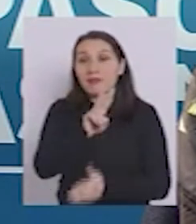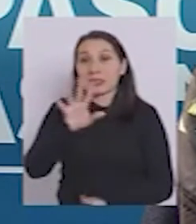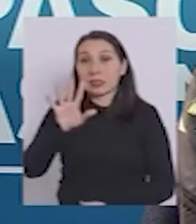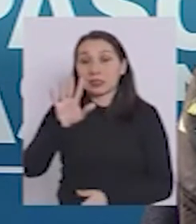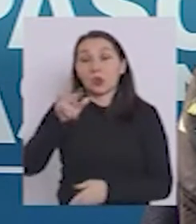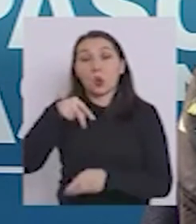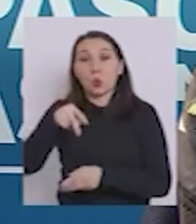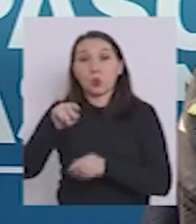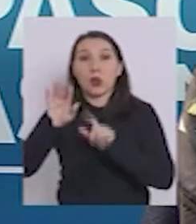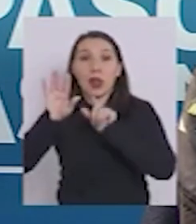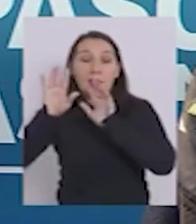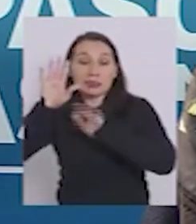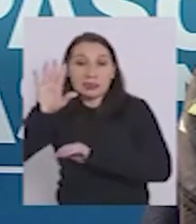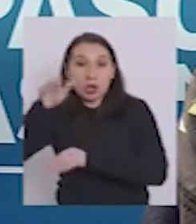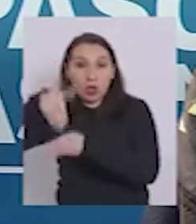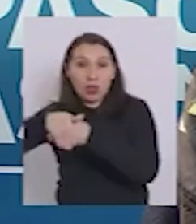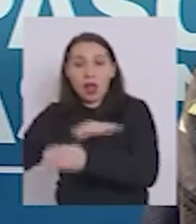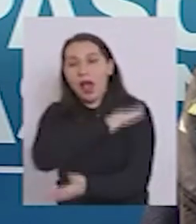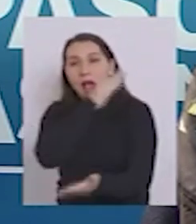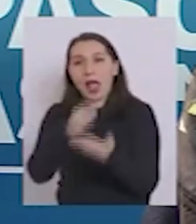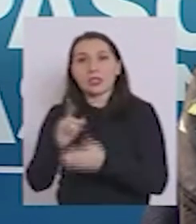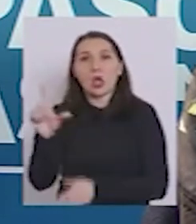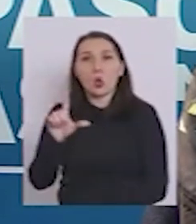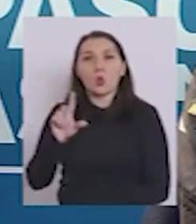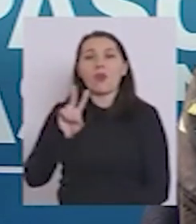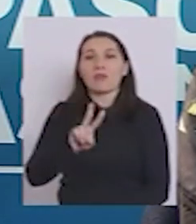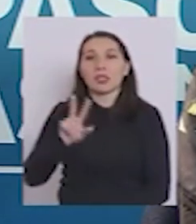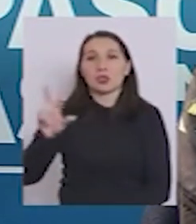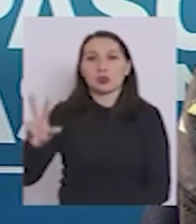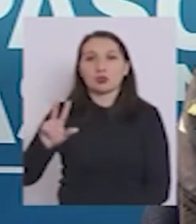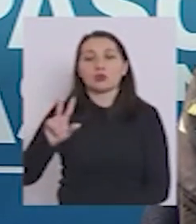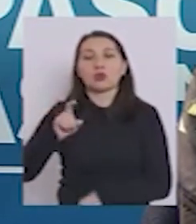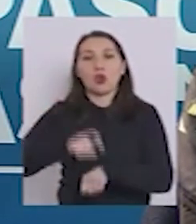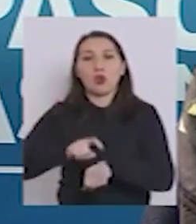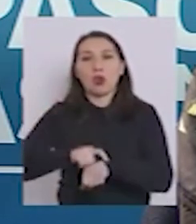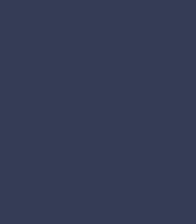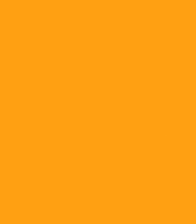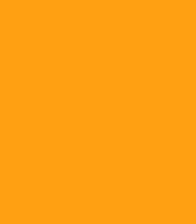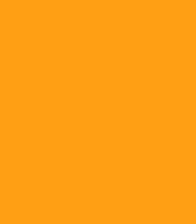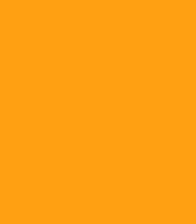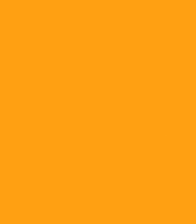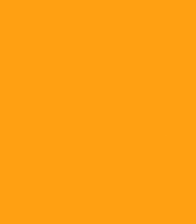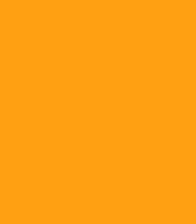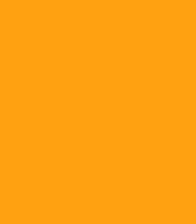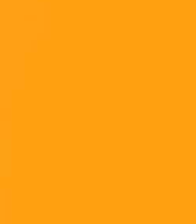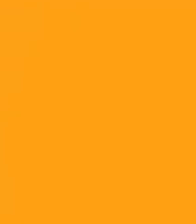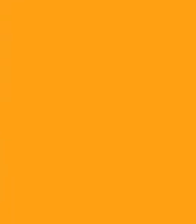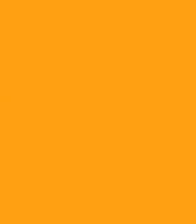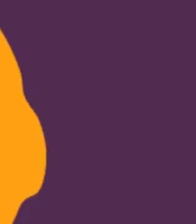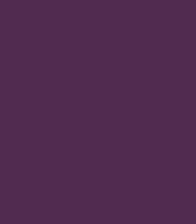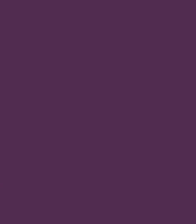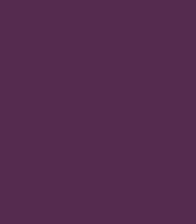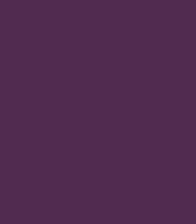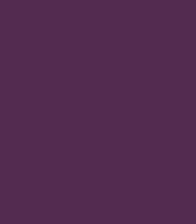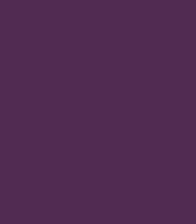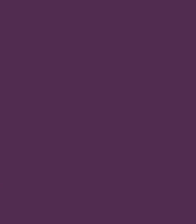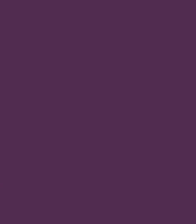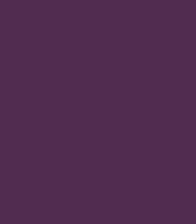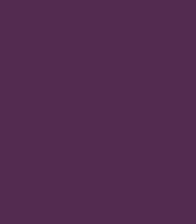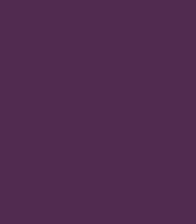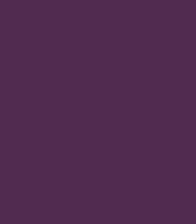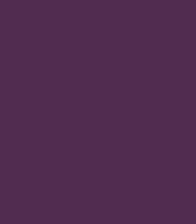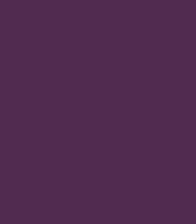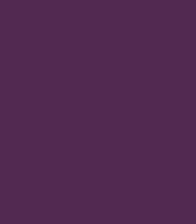a las 17 horas hasta el lunes 28 a las 22 horas. Detrás de un descubrimiento